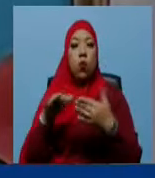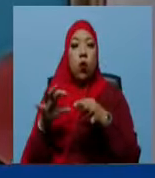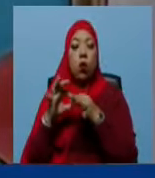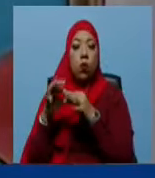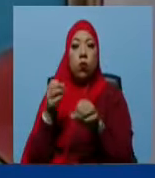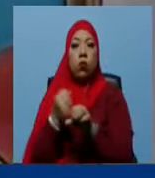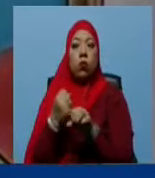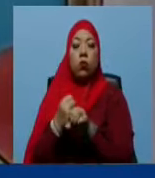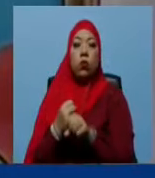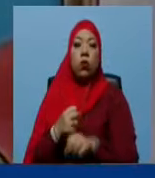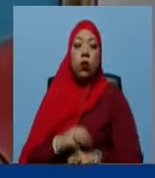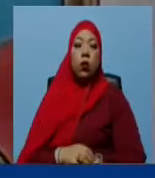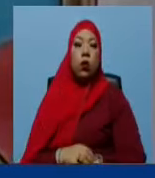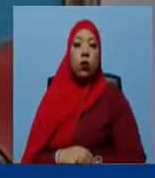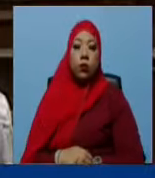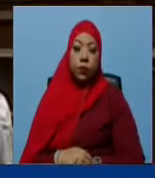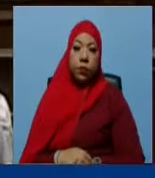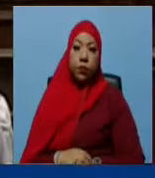coherencia.